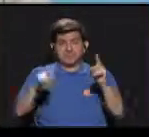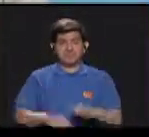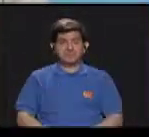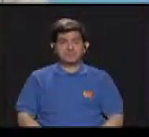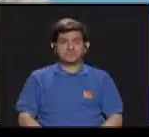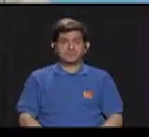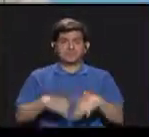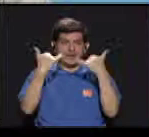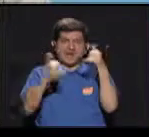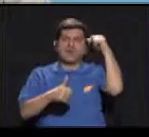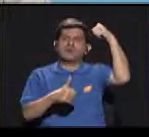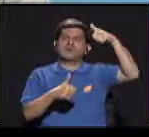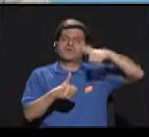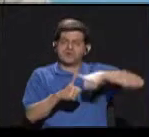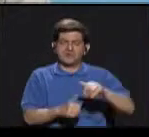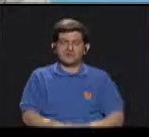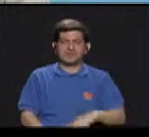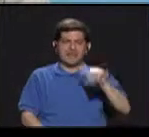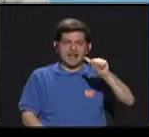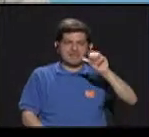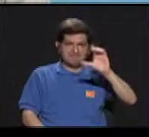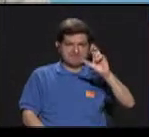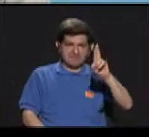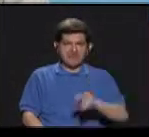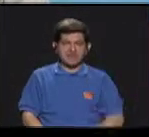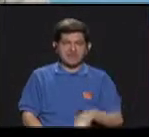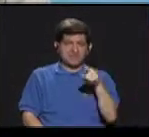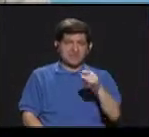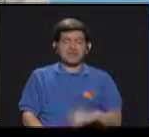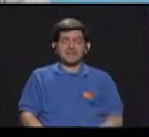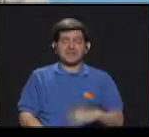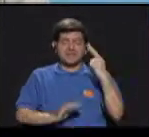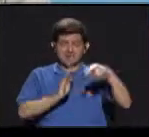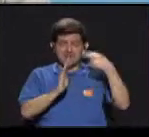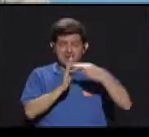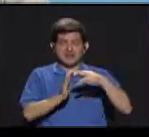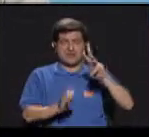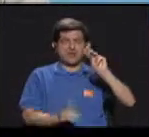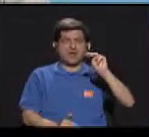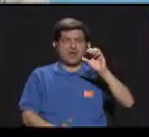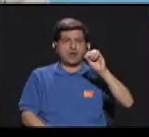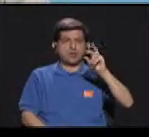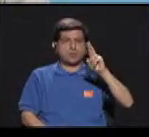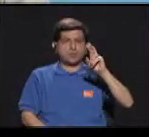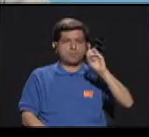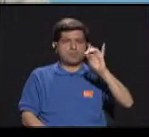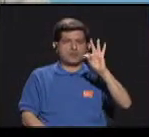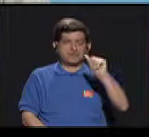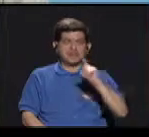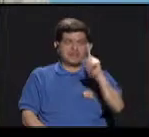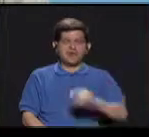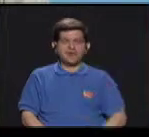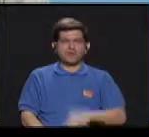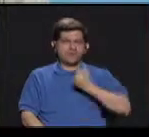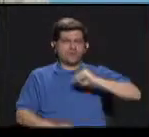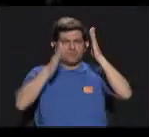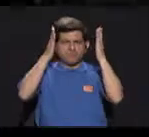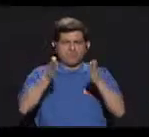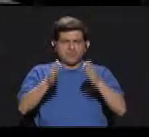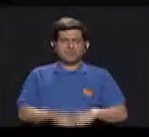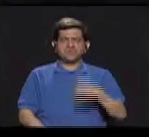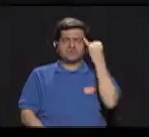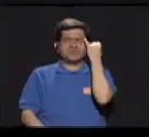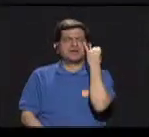por ahora recordemos a Alfredo Catania en el papel entrañable de Morita, un ideal revolucionario.